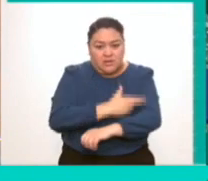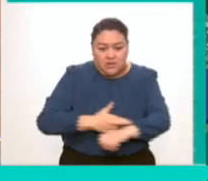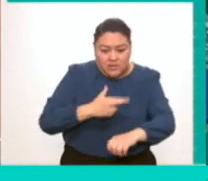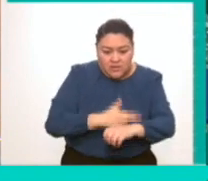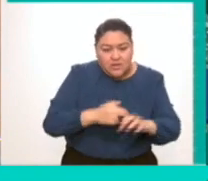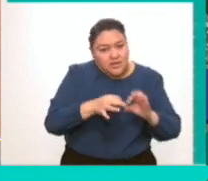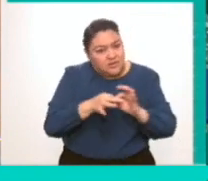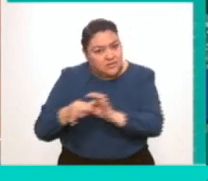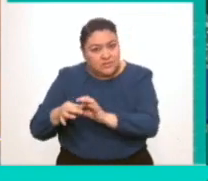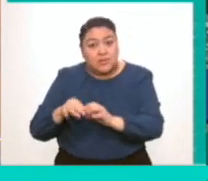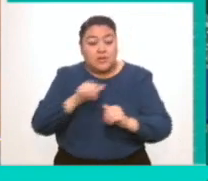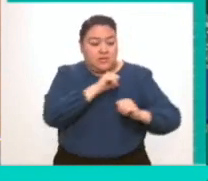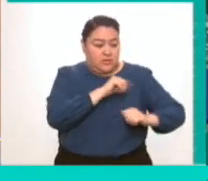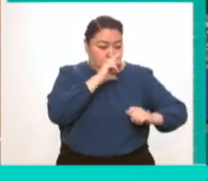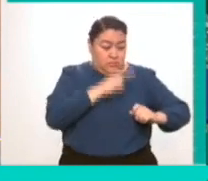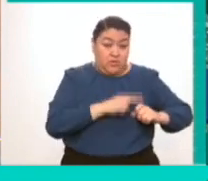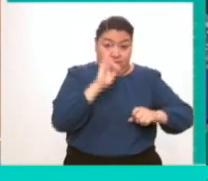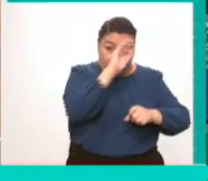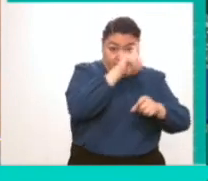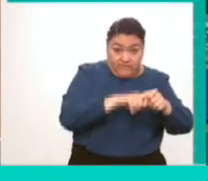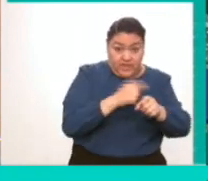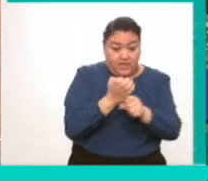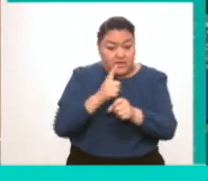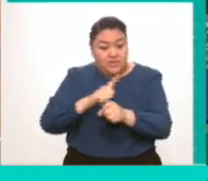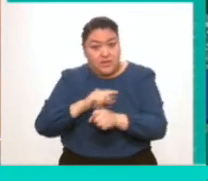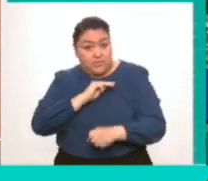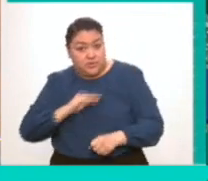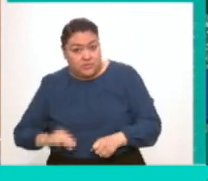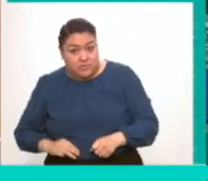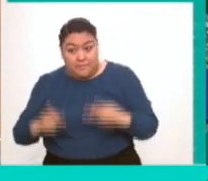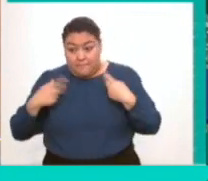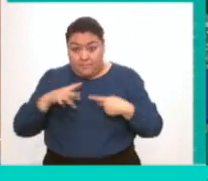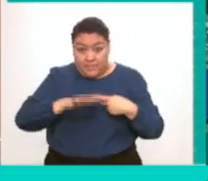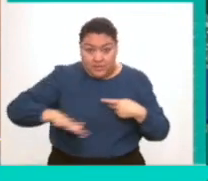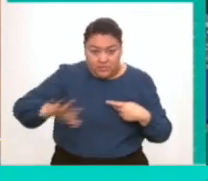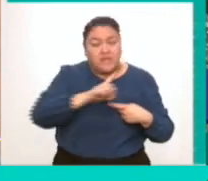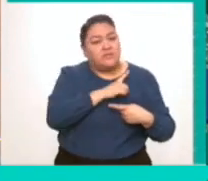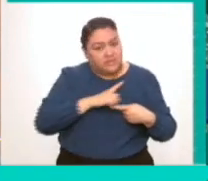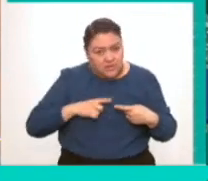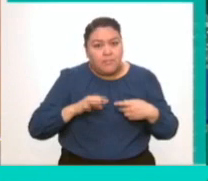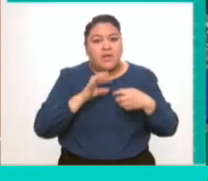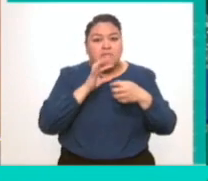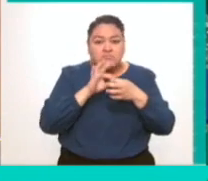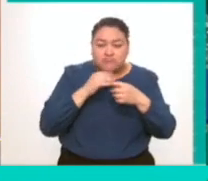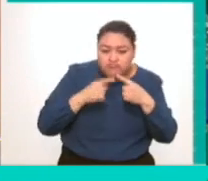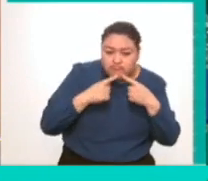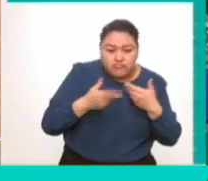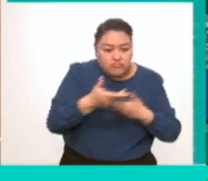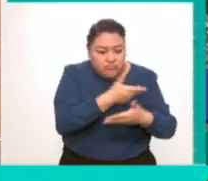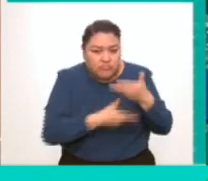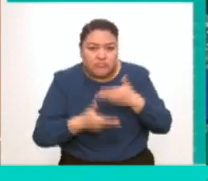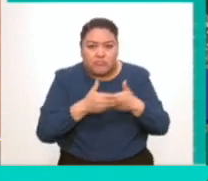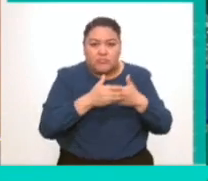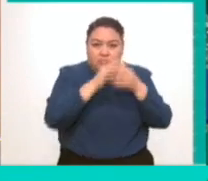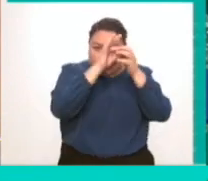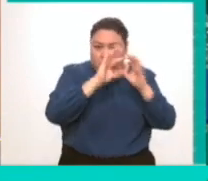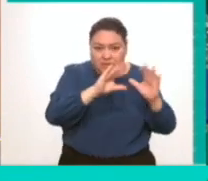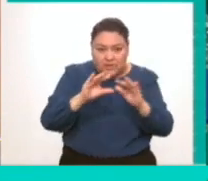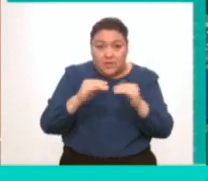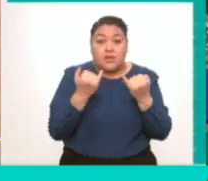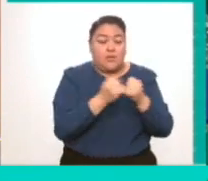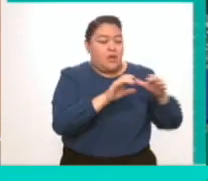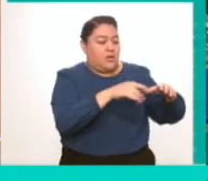entre las autoridades de los tres órdenes de gobierno y la población Por ello es importante que autoridades como la